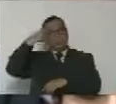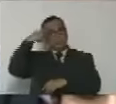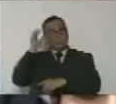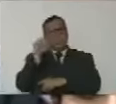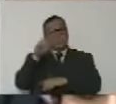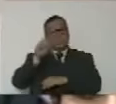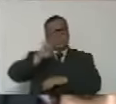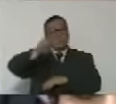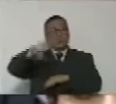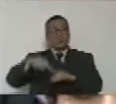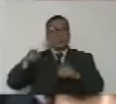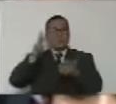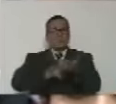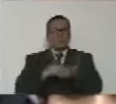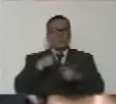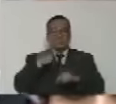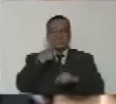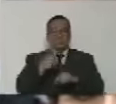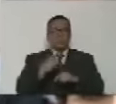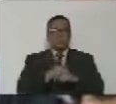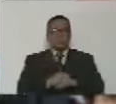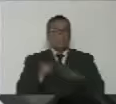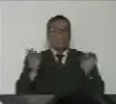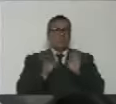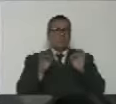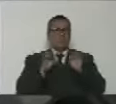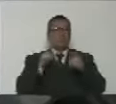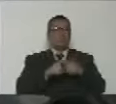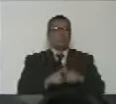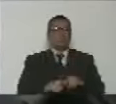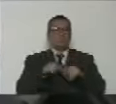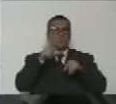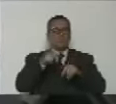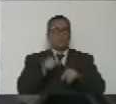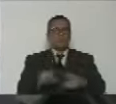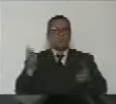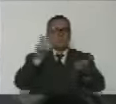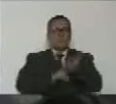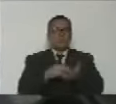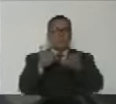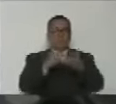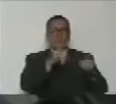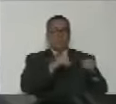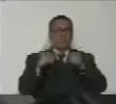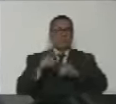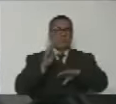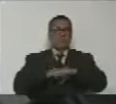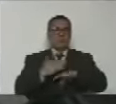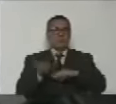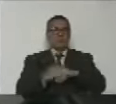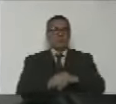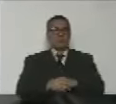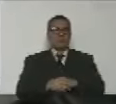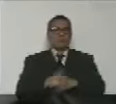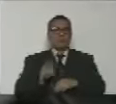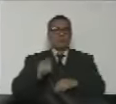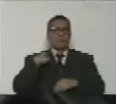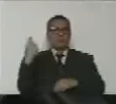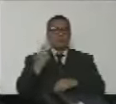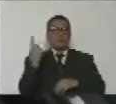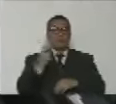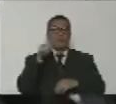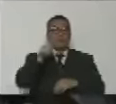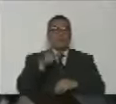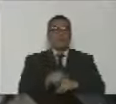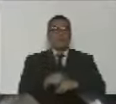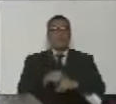Asamblea, le ruego, le sugiero, no sé cuál es el término adecuado, retomemos este debate porque no es un caso único,